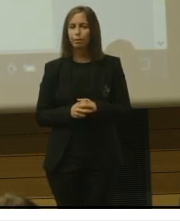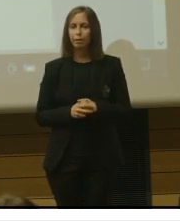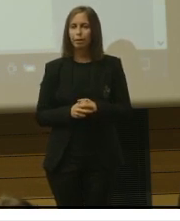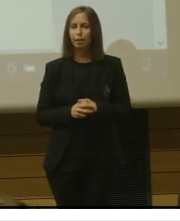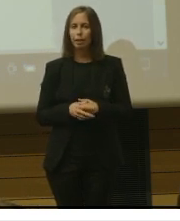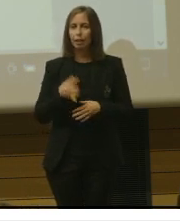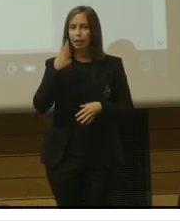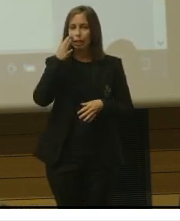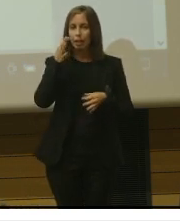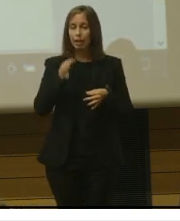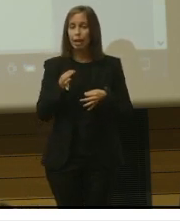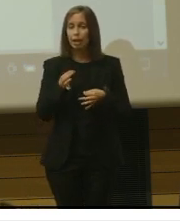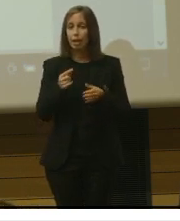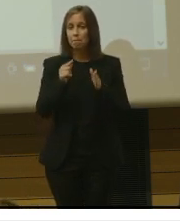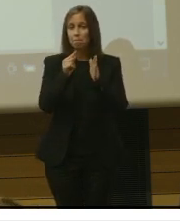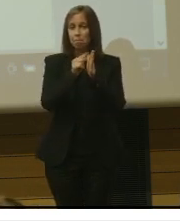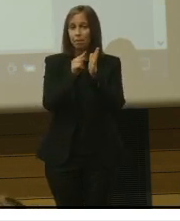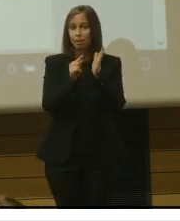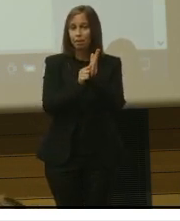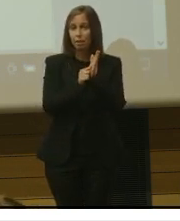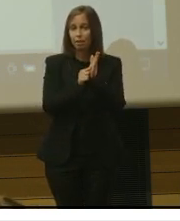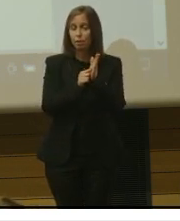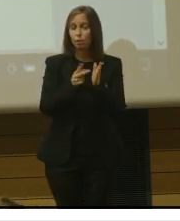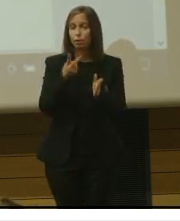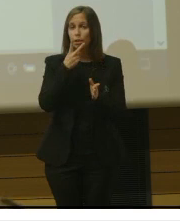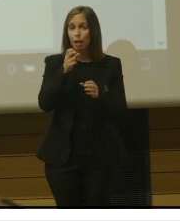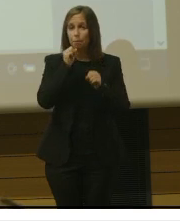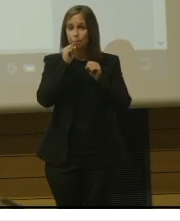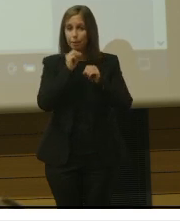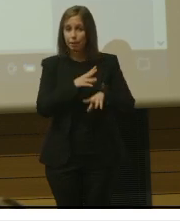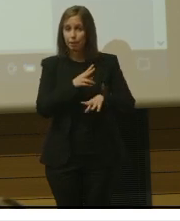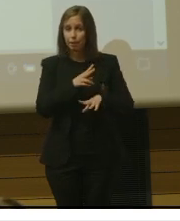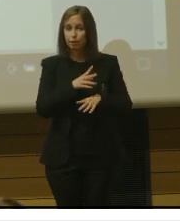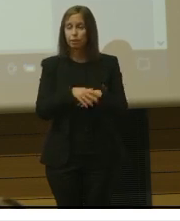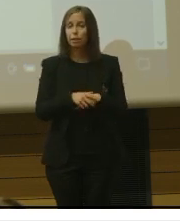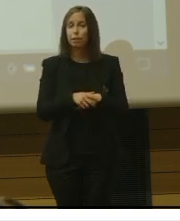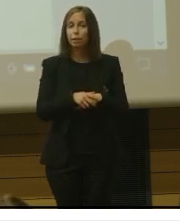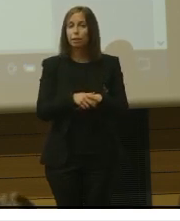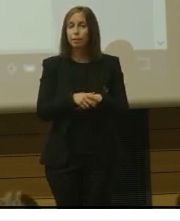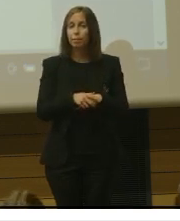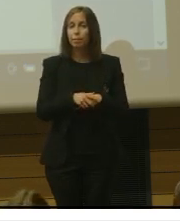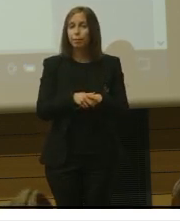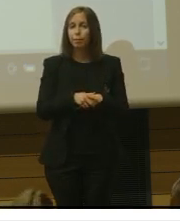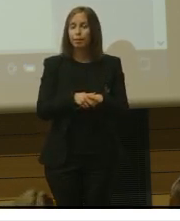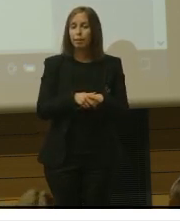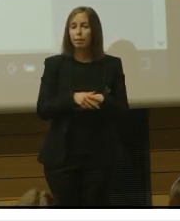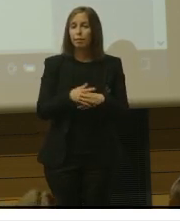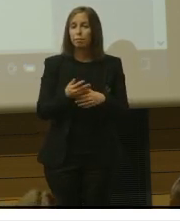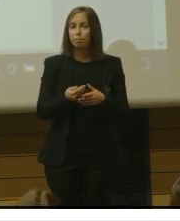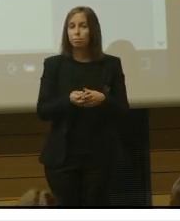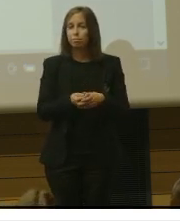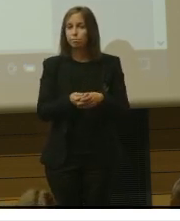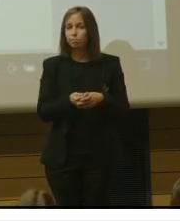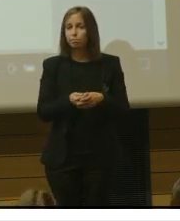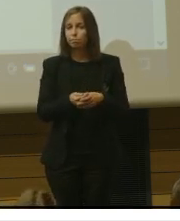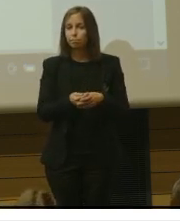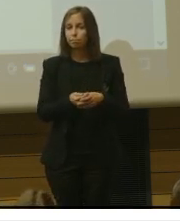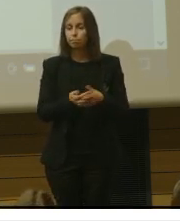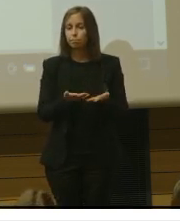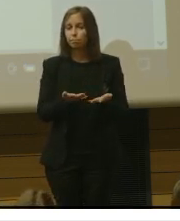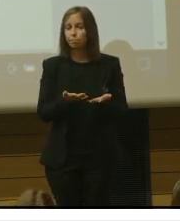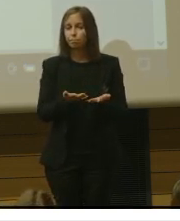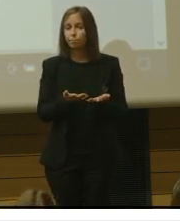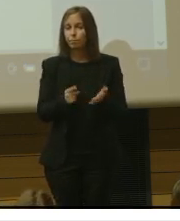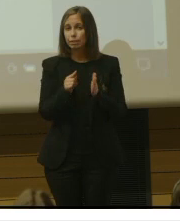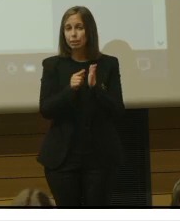La realidad es que los datos de abstinencia tabáquica, que además verificamos bioquímicamente con esa cotinina que os comentaba previamente, etcétera, bueno, pues